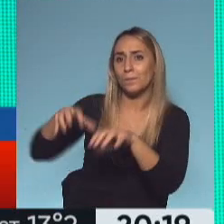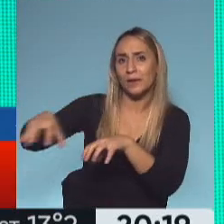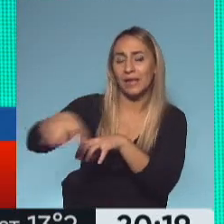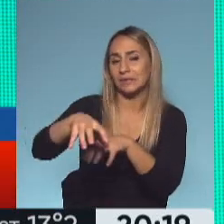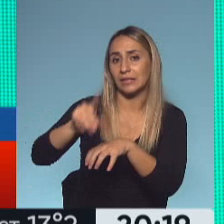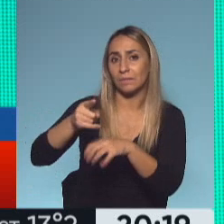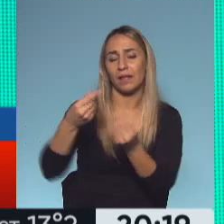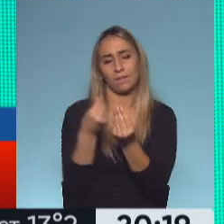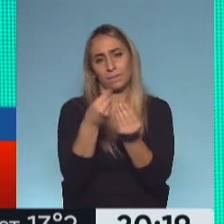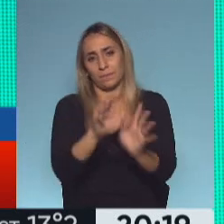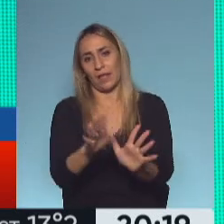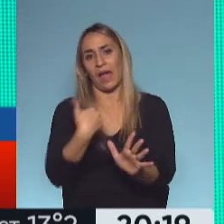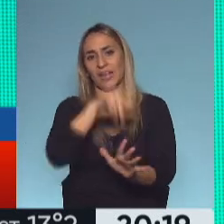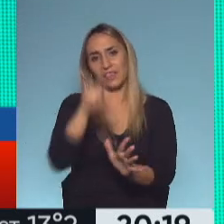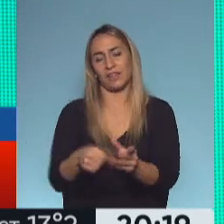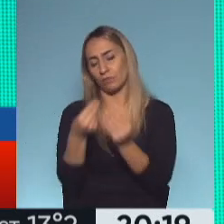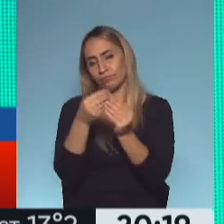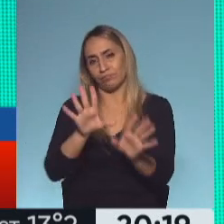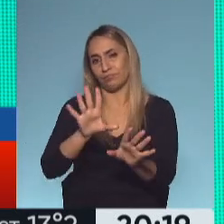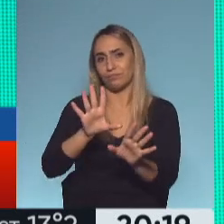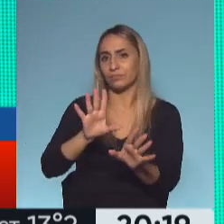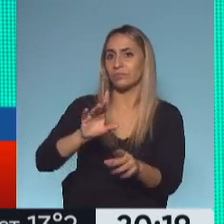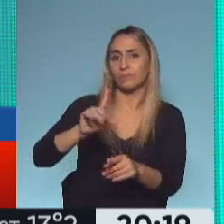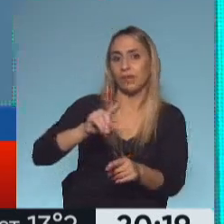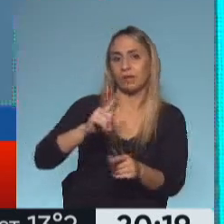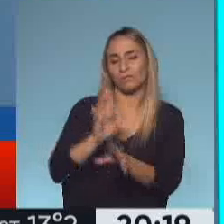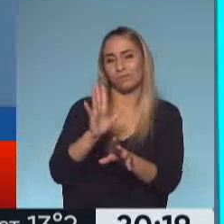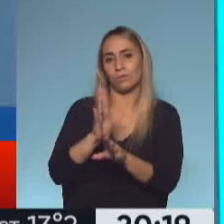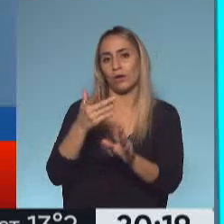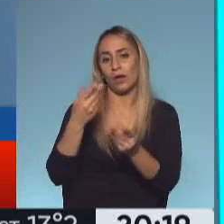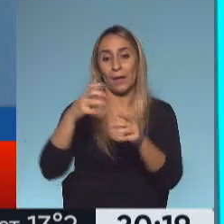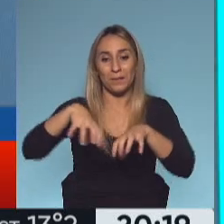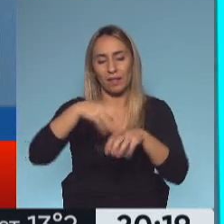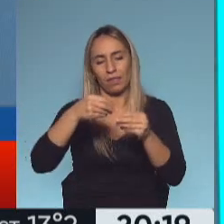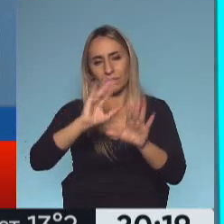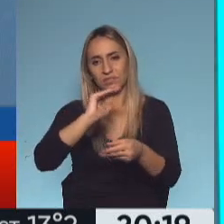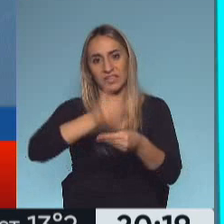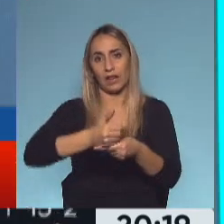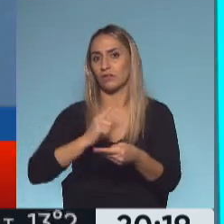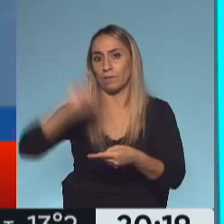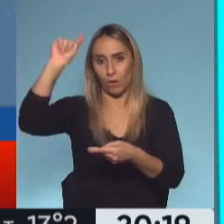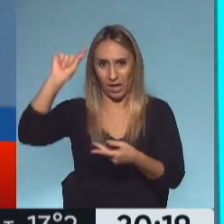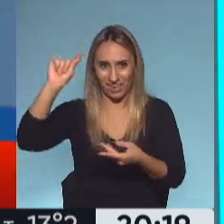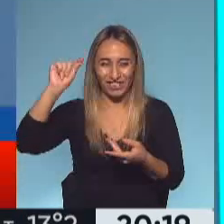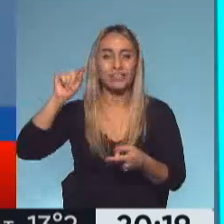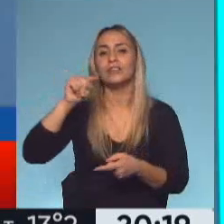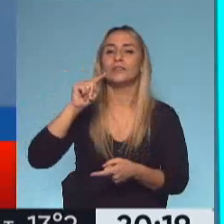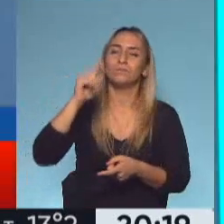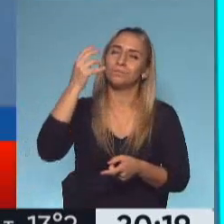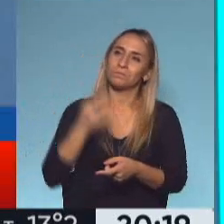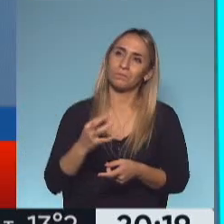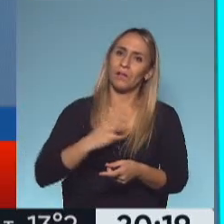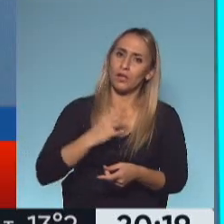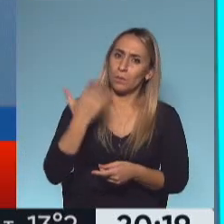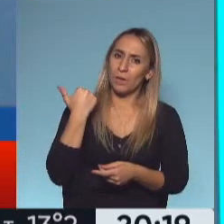han ido del país. ¿Qué nos puede decir al respecto? Sí, respecto a esto, lo que hubo, sobre todo a mediados del año pasado, fue